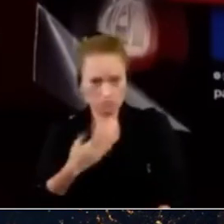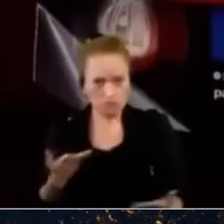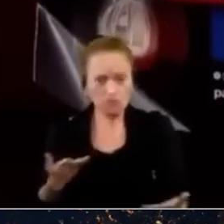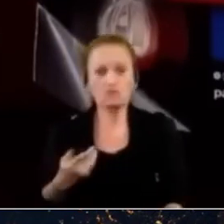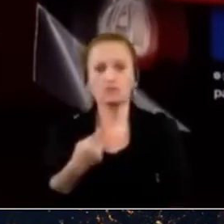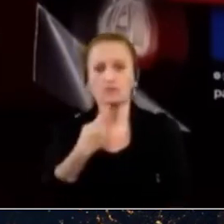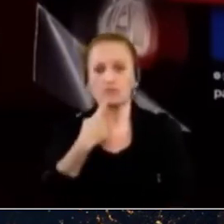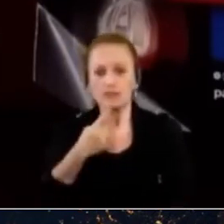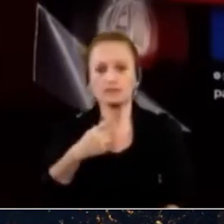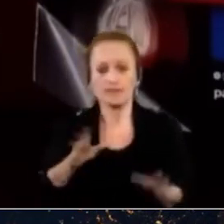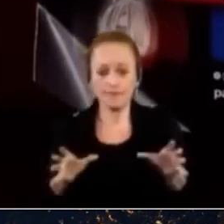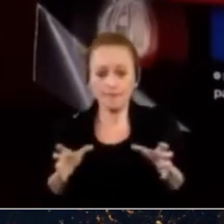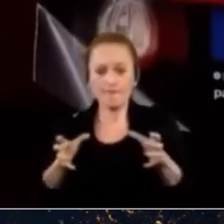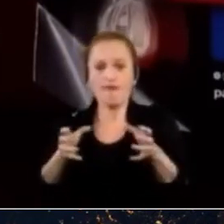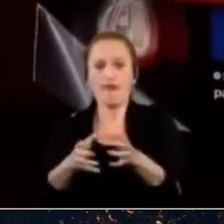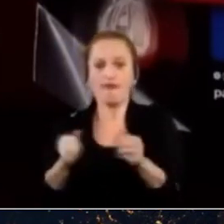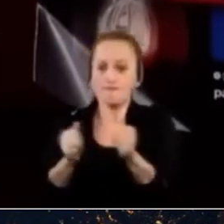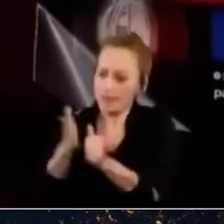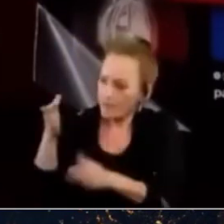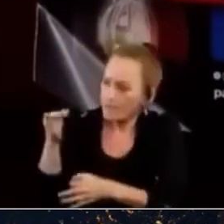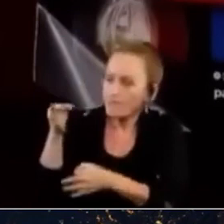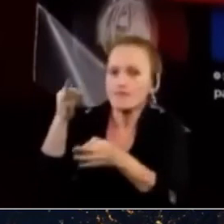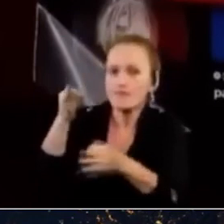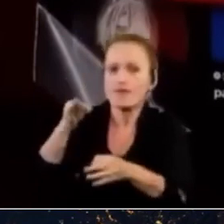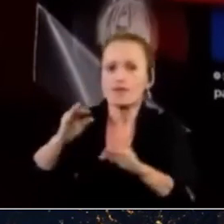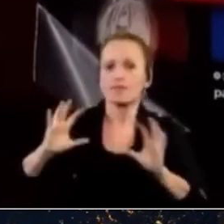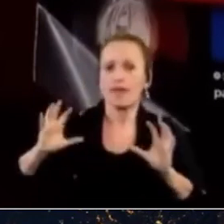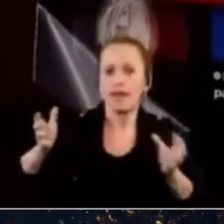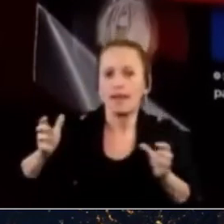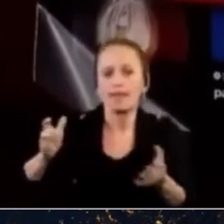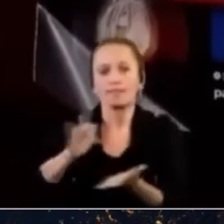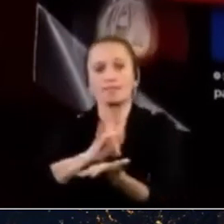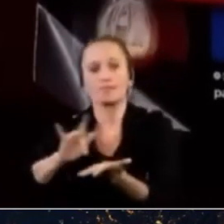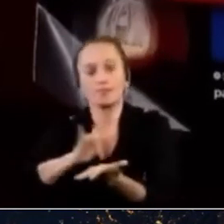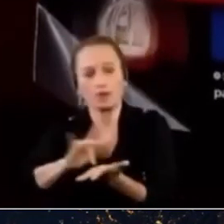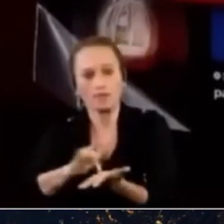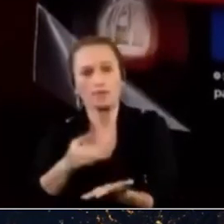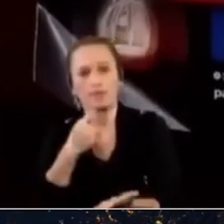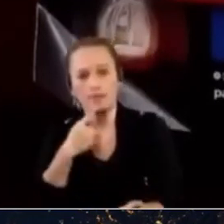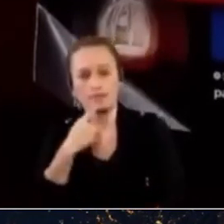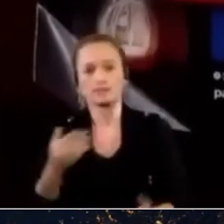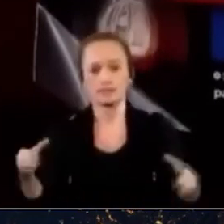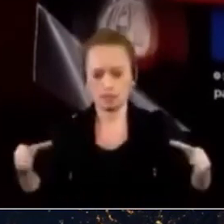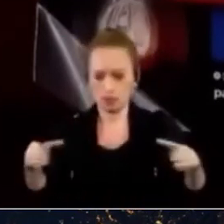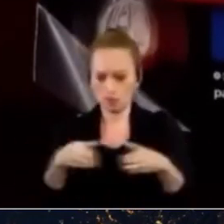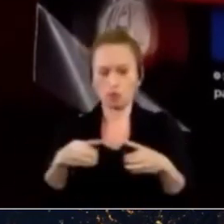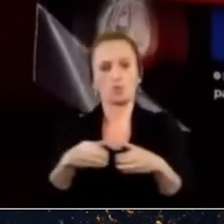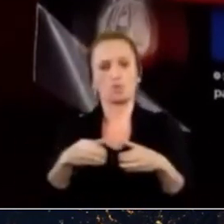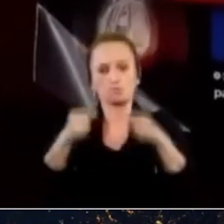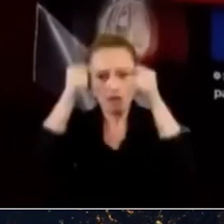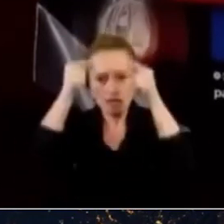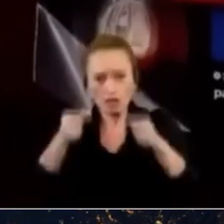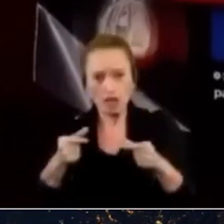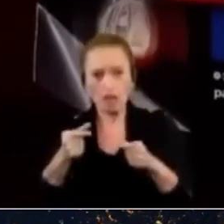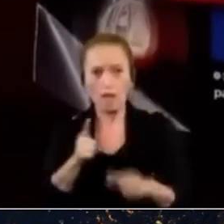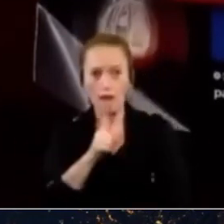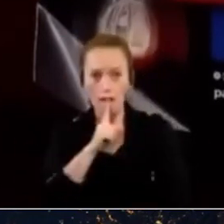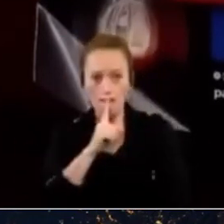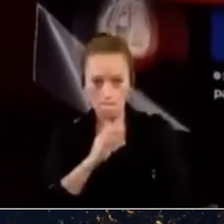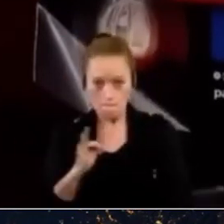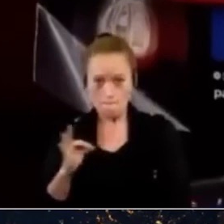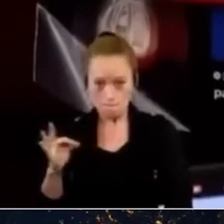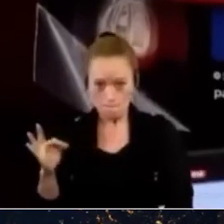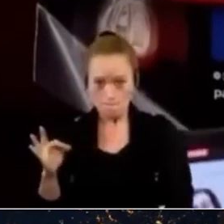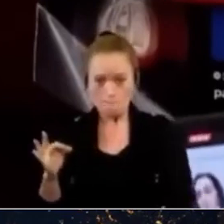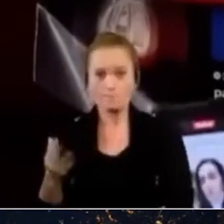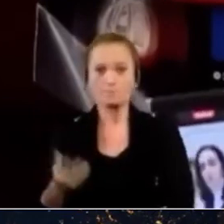lo dice la Defensoría del Pueblo, lo dicen las alertas tempranas, lo dice el Departamento de Estado, que estaba muy callado hasta